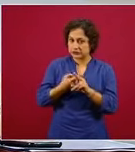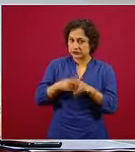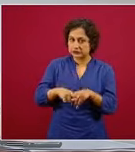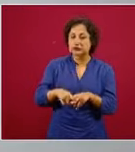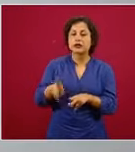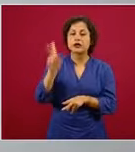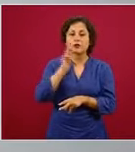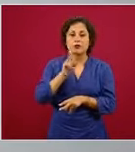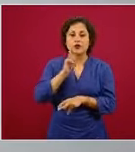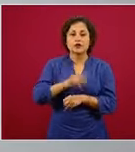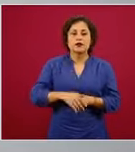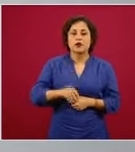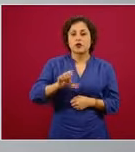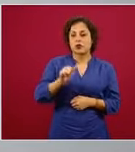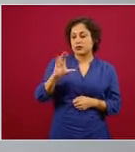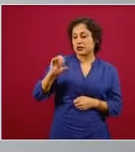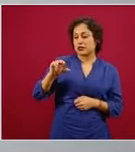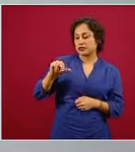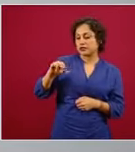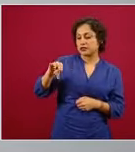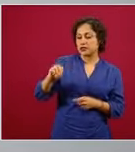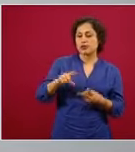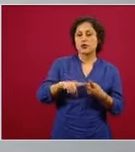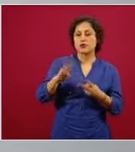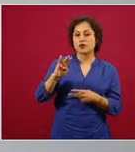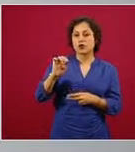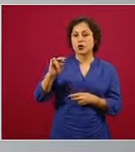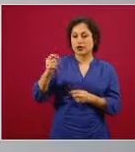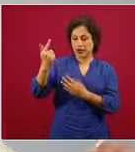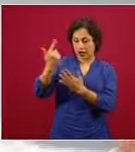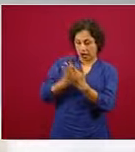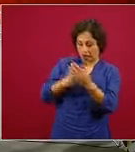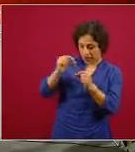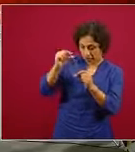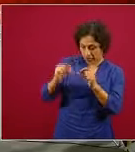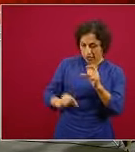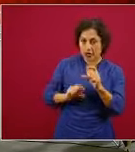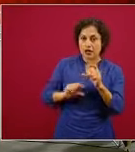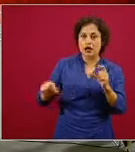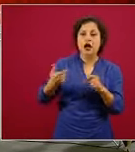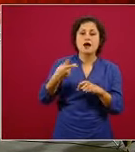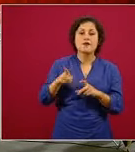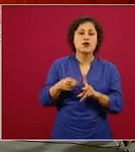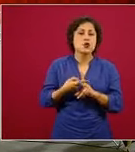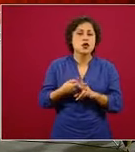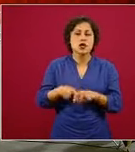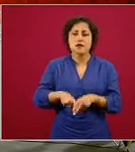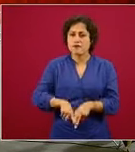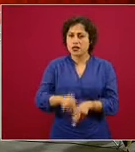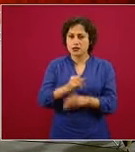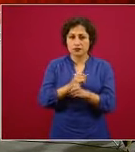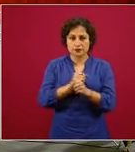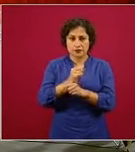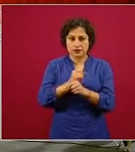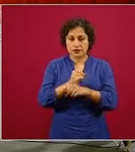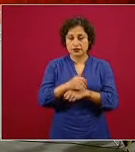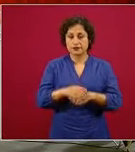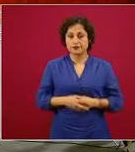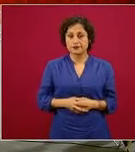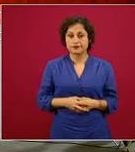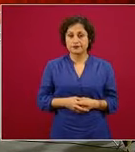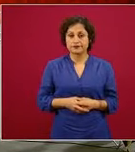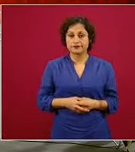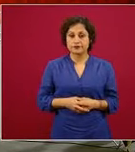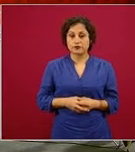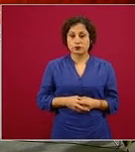CanSino Biológica y otras que están hacia abajo, pero están apenas en inicio de la fase 1 y la fase 2. En las